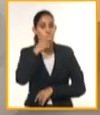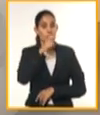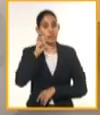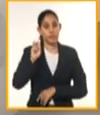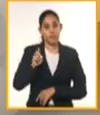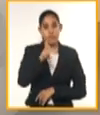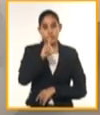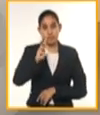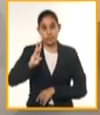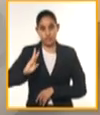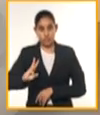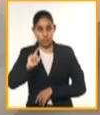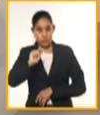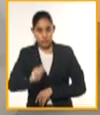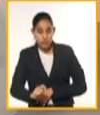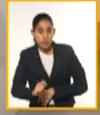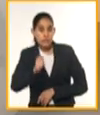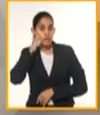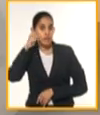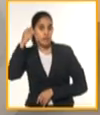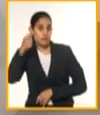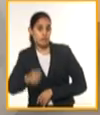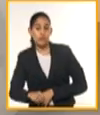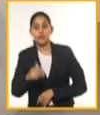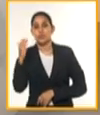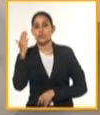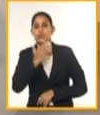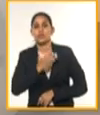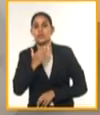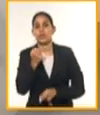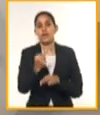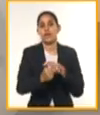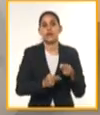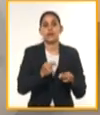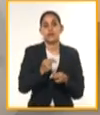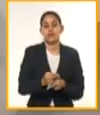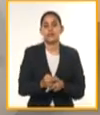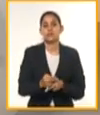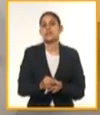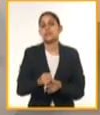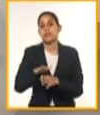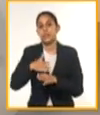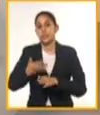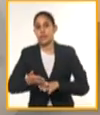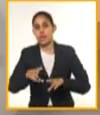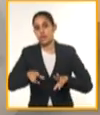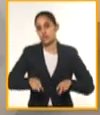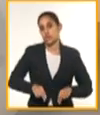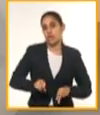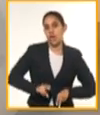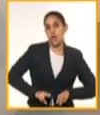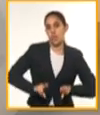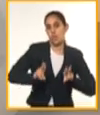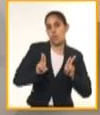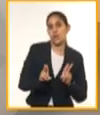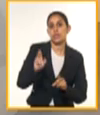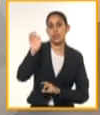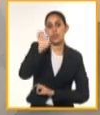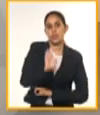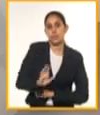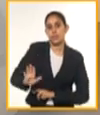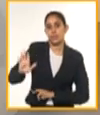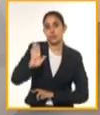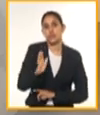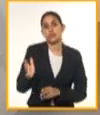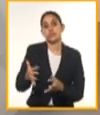gobierno legítimo de Ucrania, de Víctor Yanukovych, toma una decisión, Europa, Occidente, la Unión Europea, Estados Unidos y